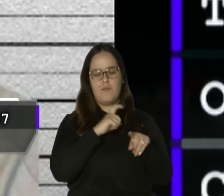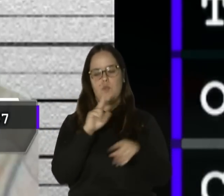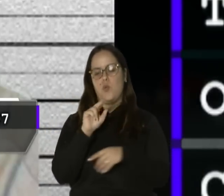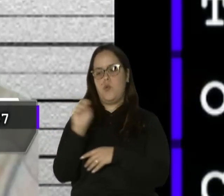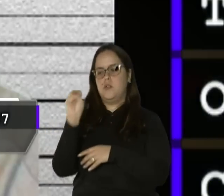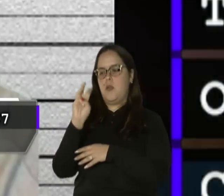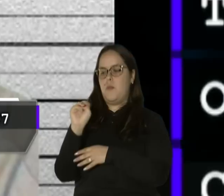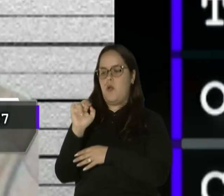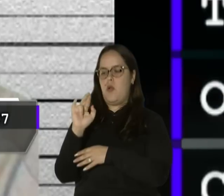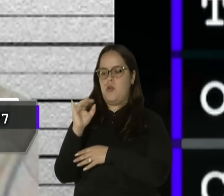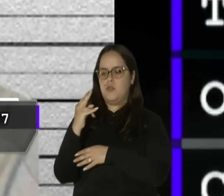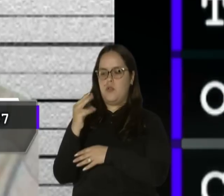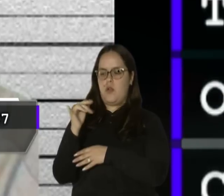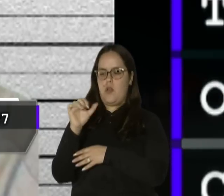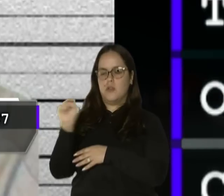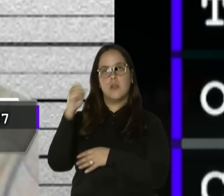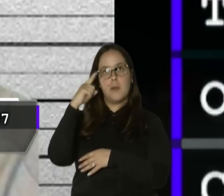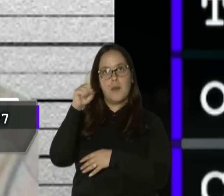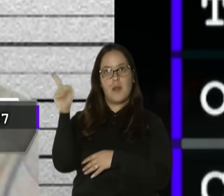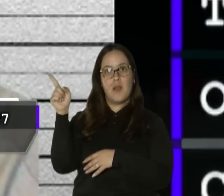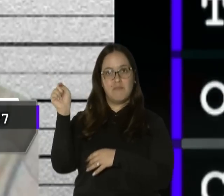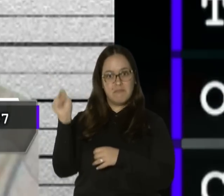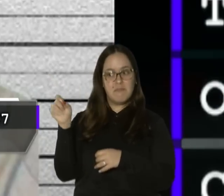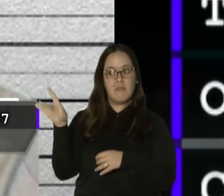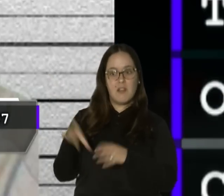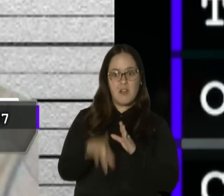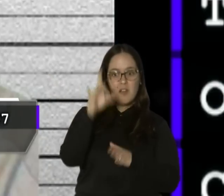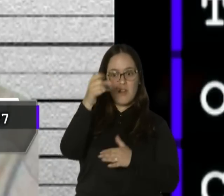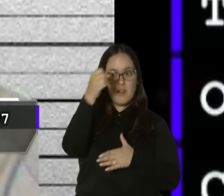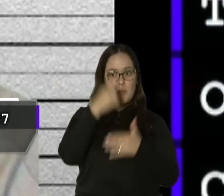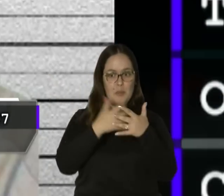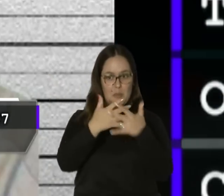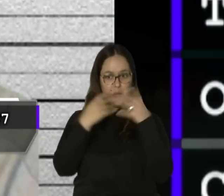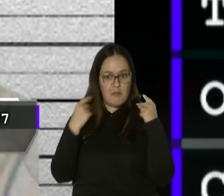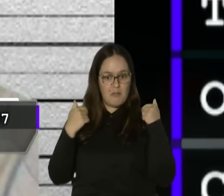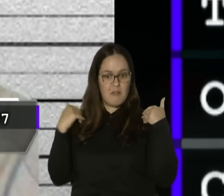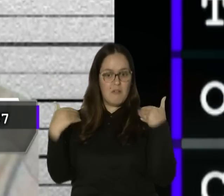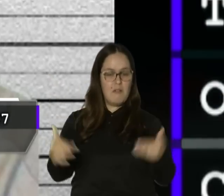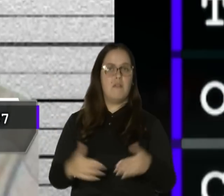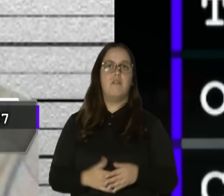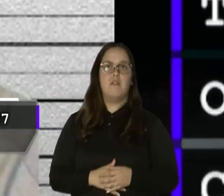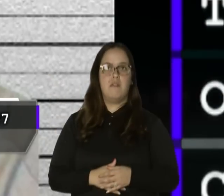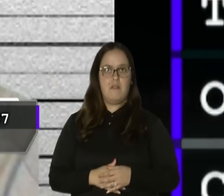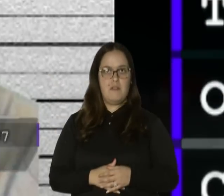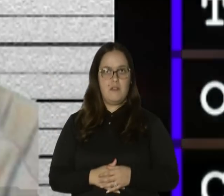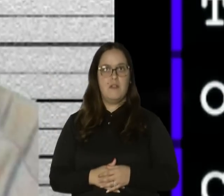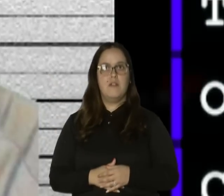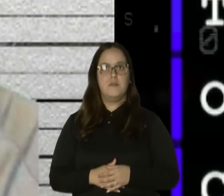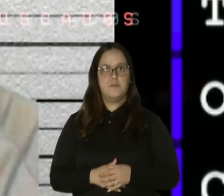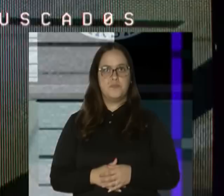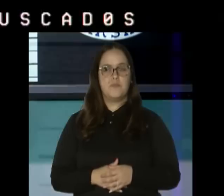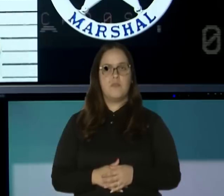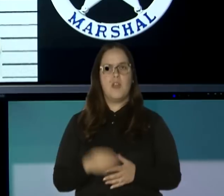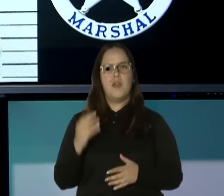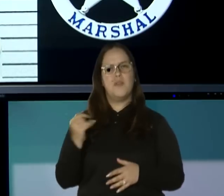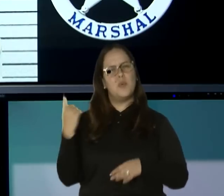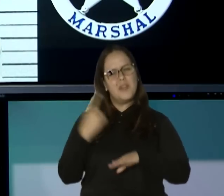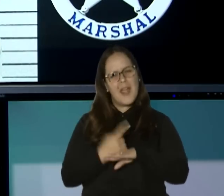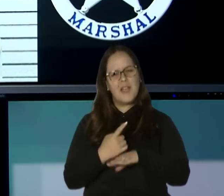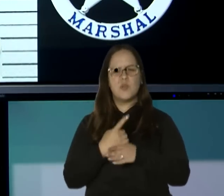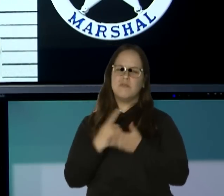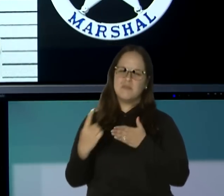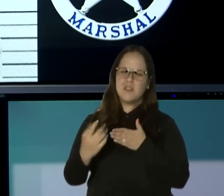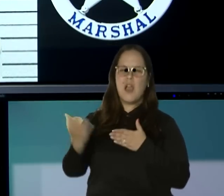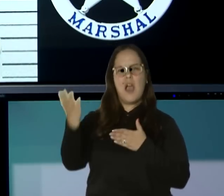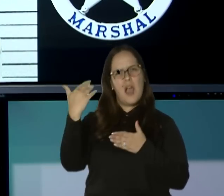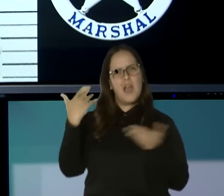para que este individuo sea arrestado de inmediato. Hace unos cuantos días atrás, o semanas, aquí en